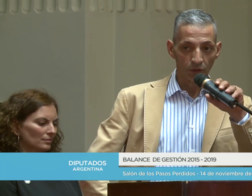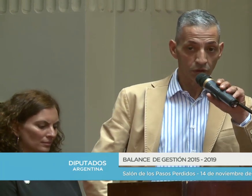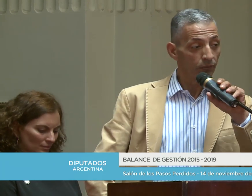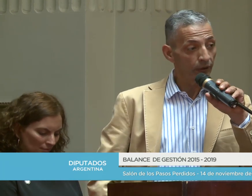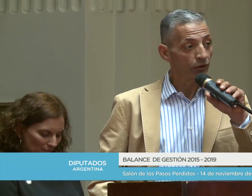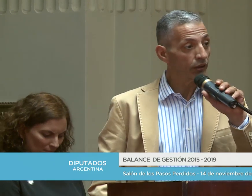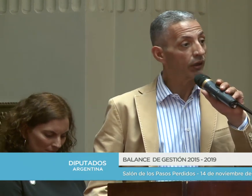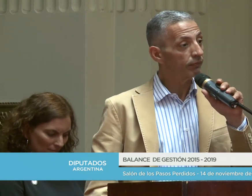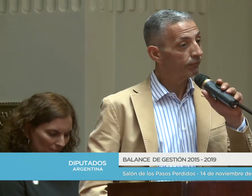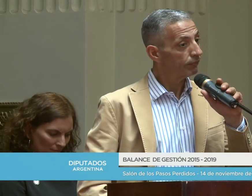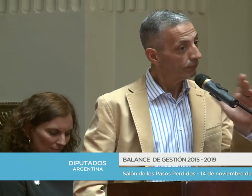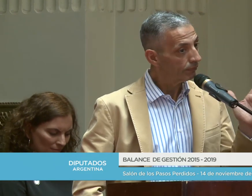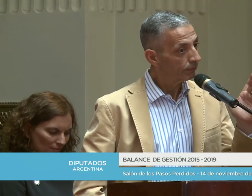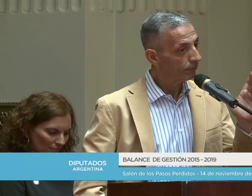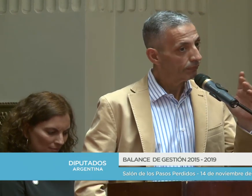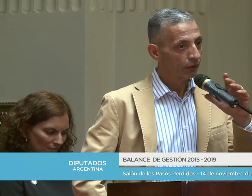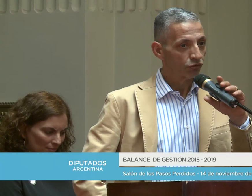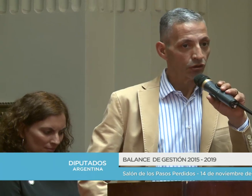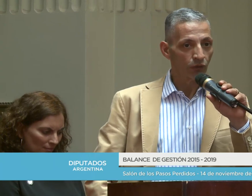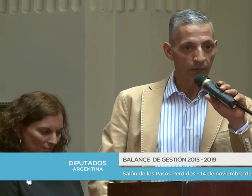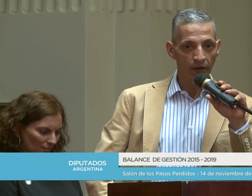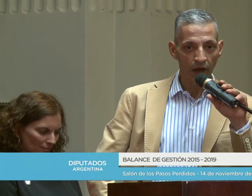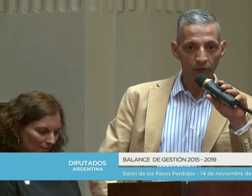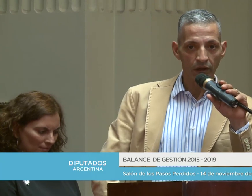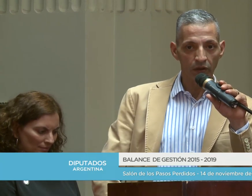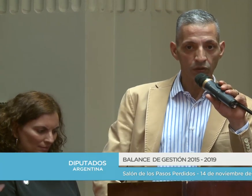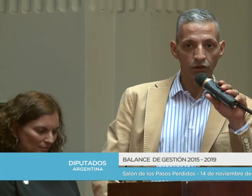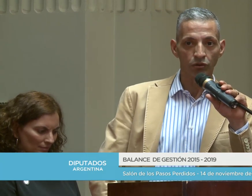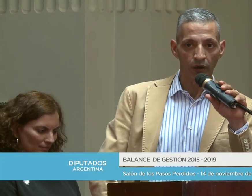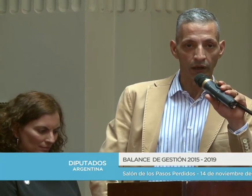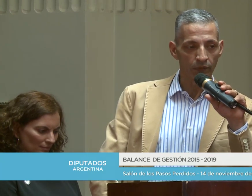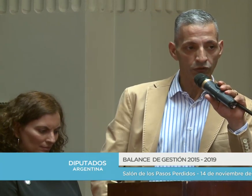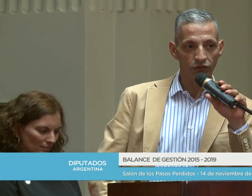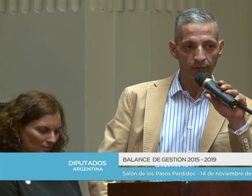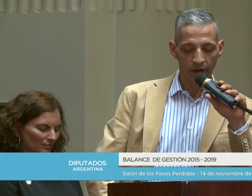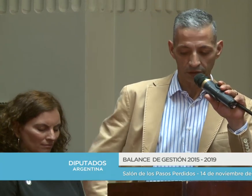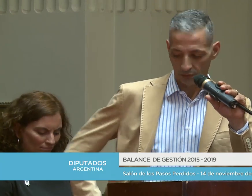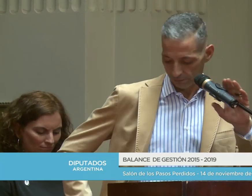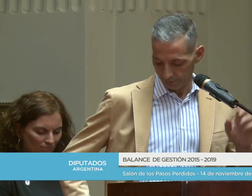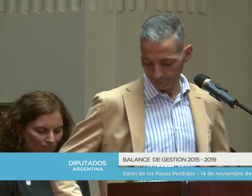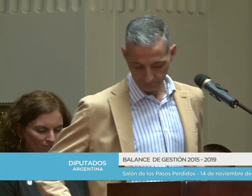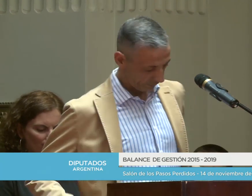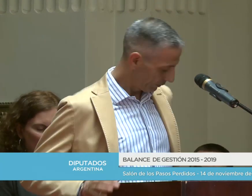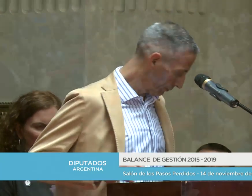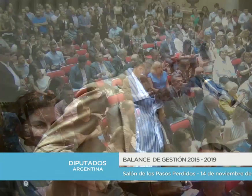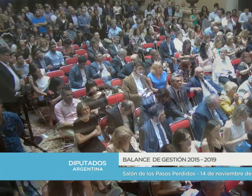Y como todo peronista, yo quiero una patria libre, justa y soberana. Muchísimas gracias.